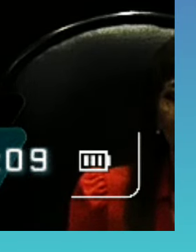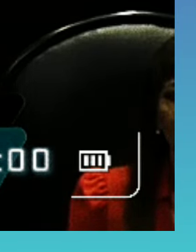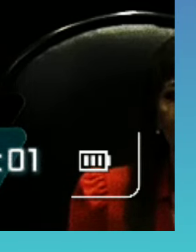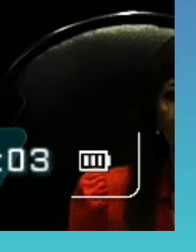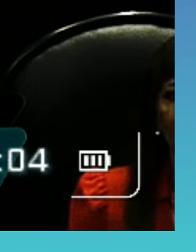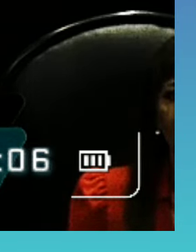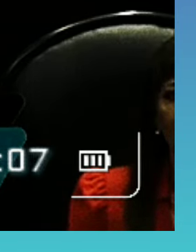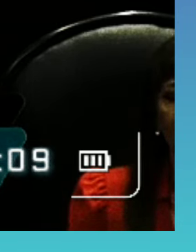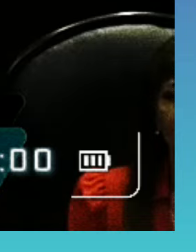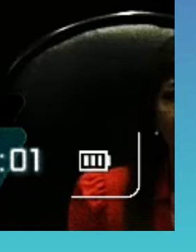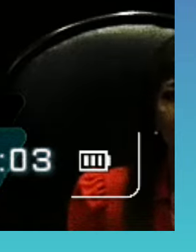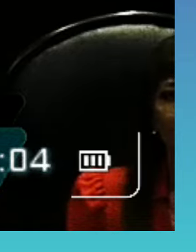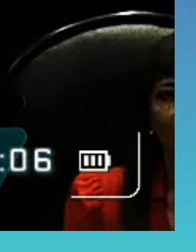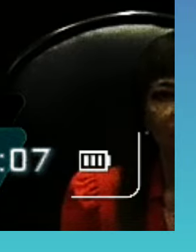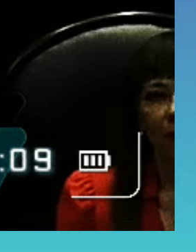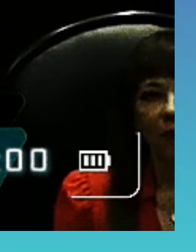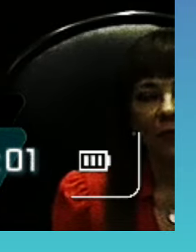sentido común,